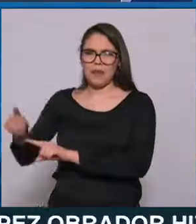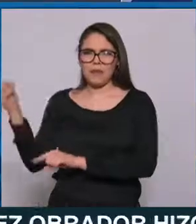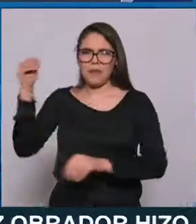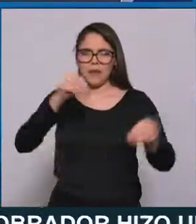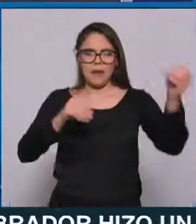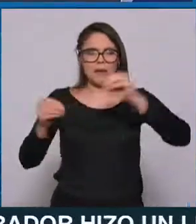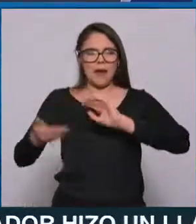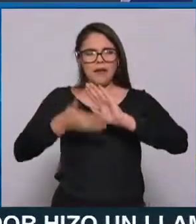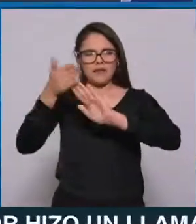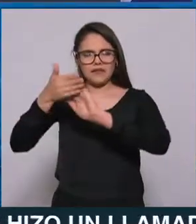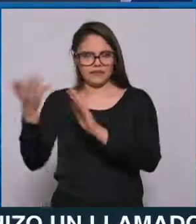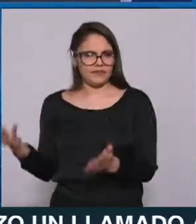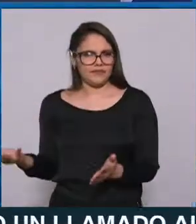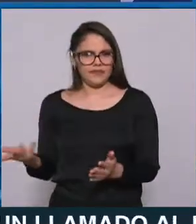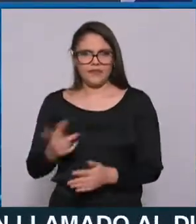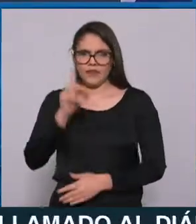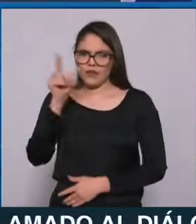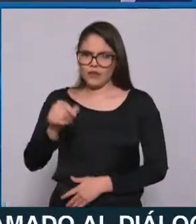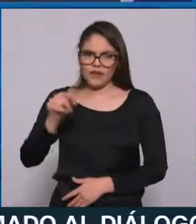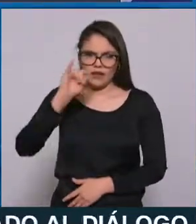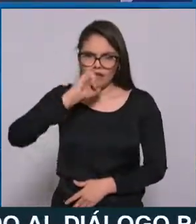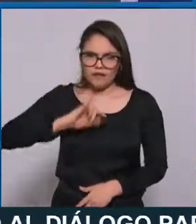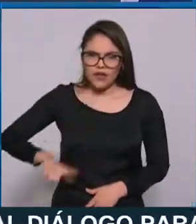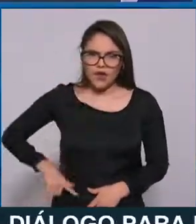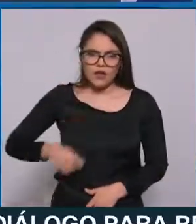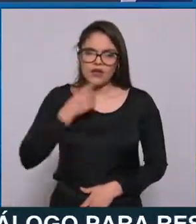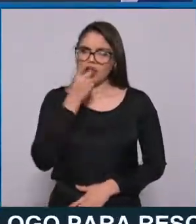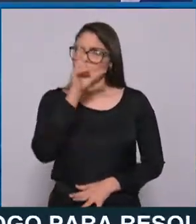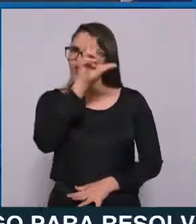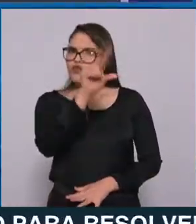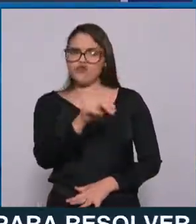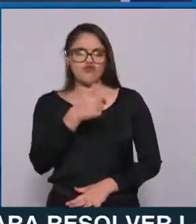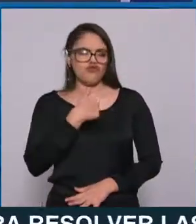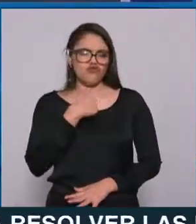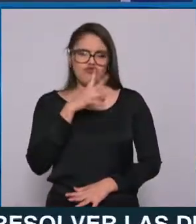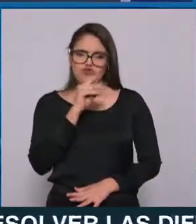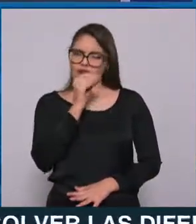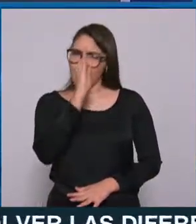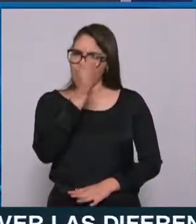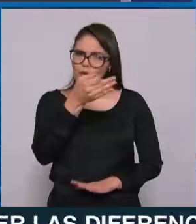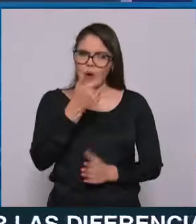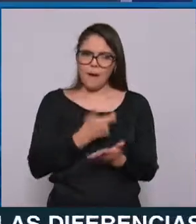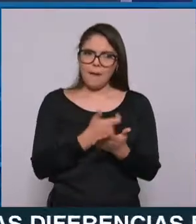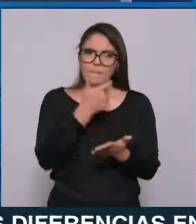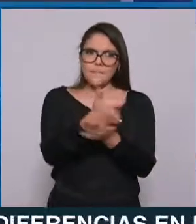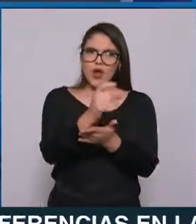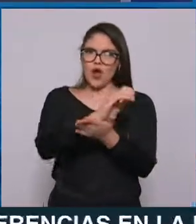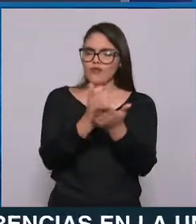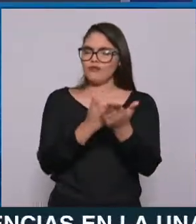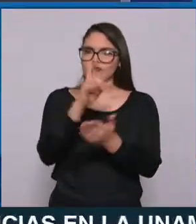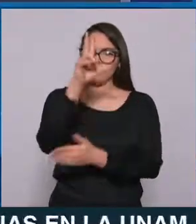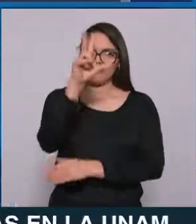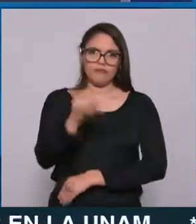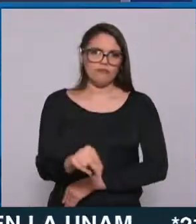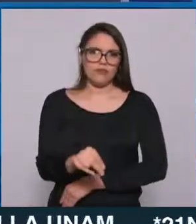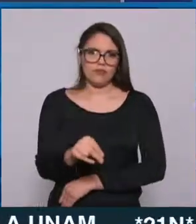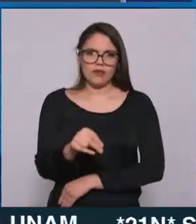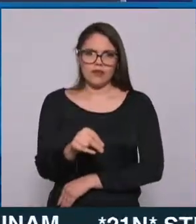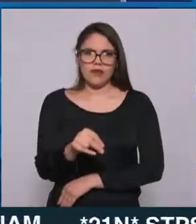bien la jefa de gobierno, en negarse a pagar ese contrato leonino con la ciudad, porque aparentemente la ciudad ganaba, cedía una parte de un terreno